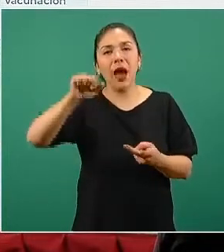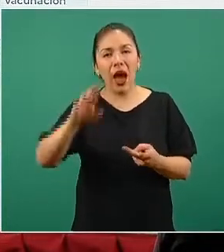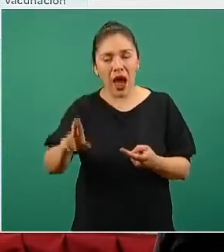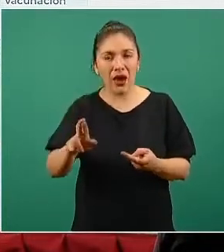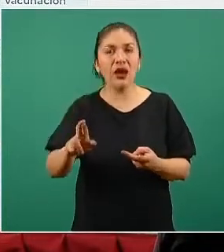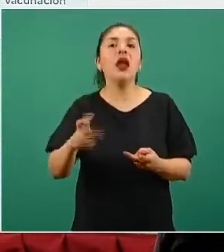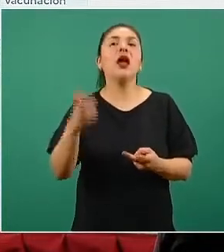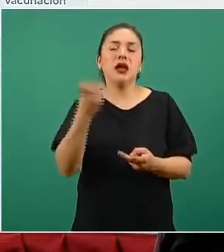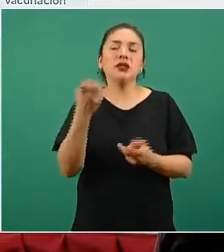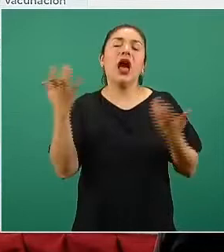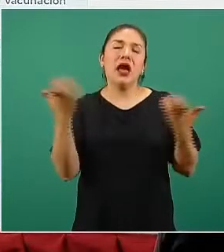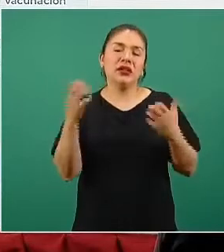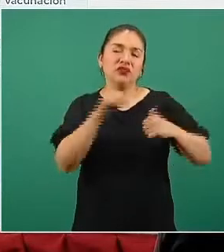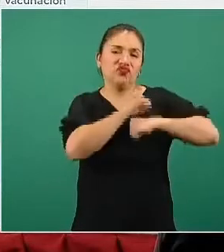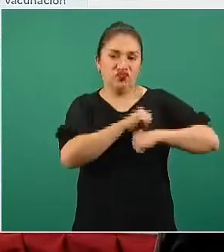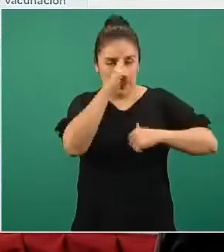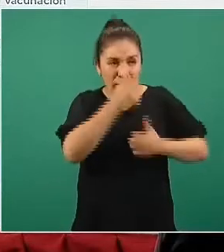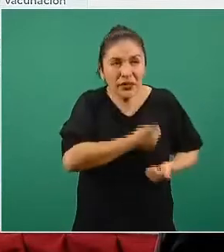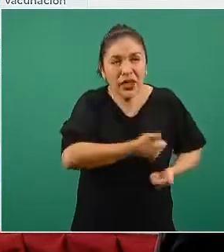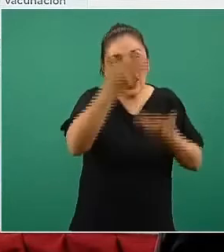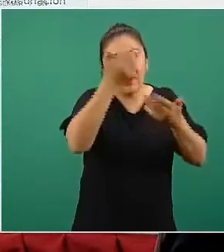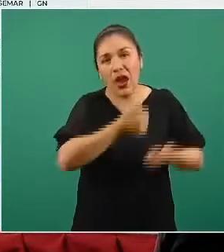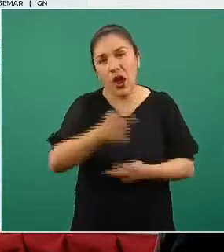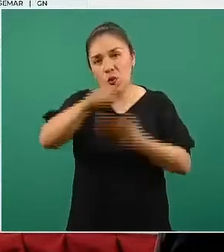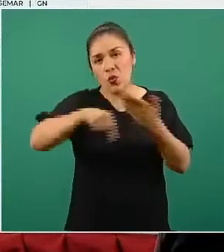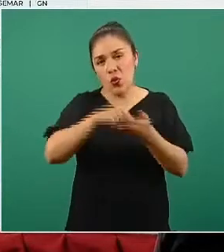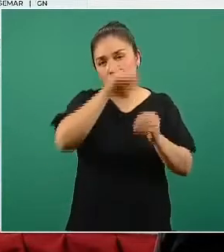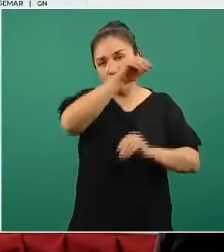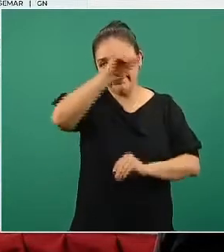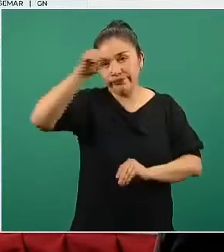Armada de México.